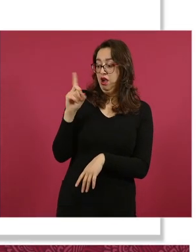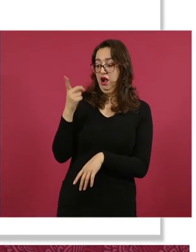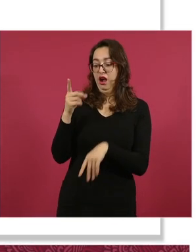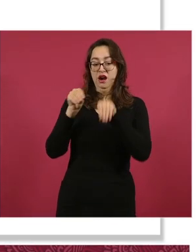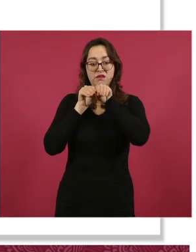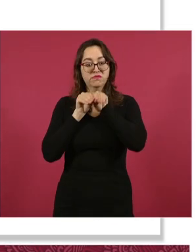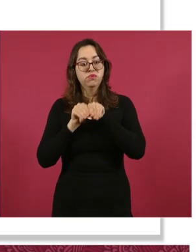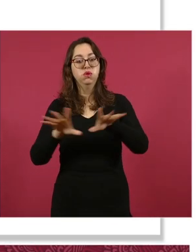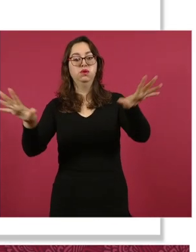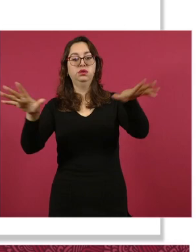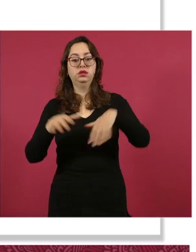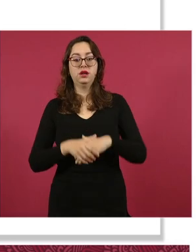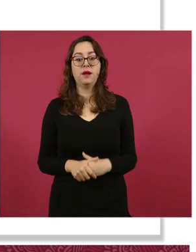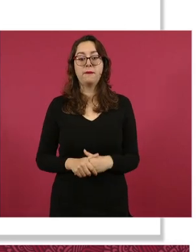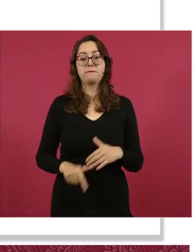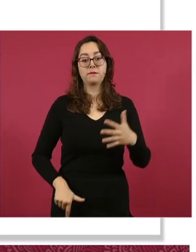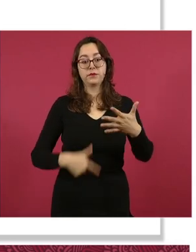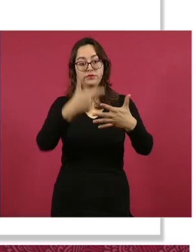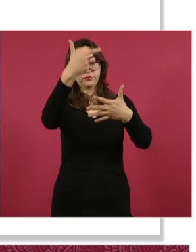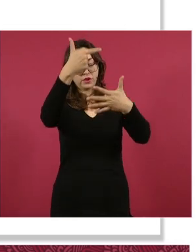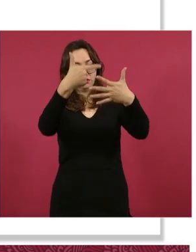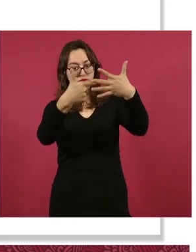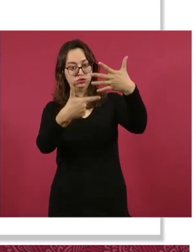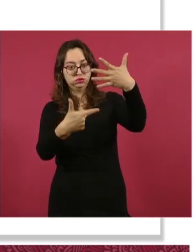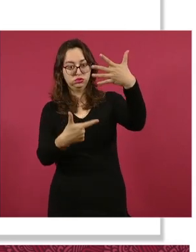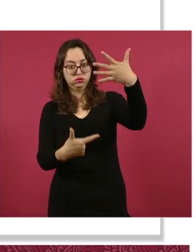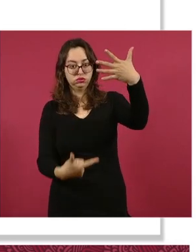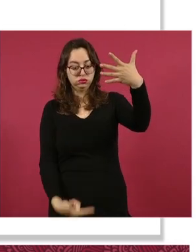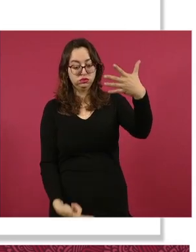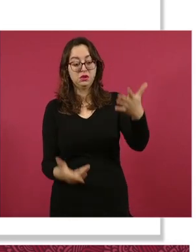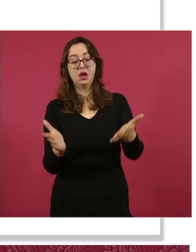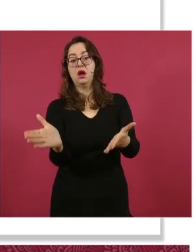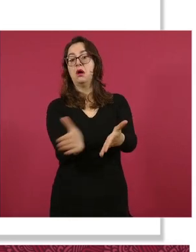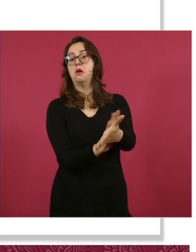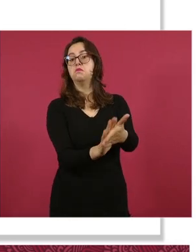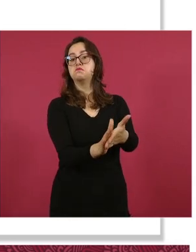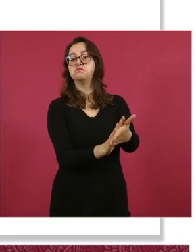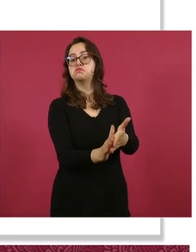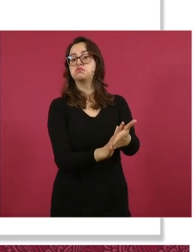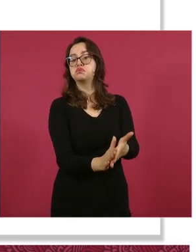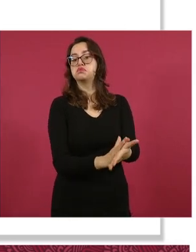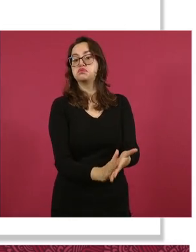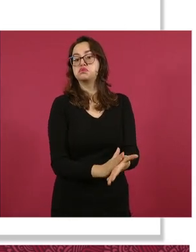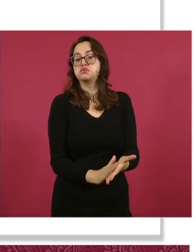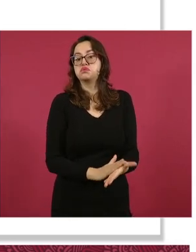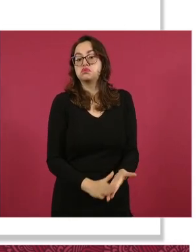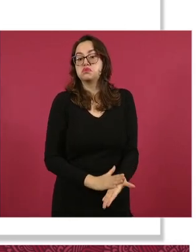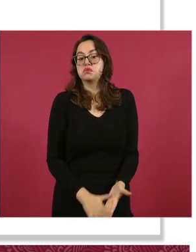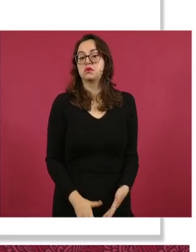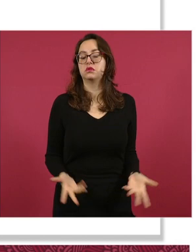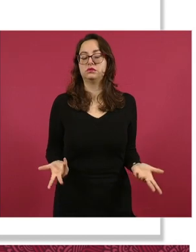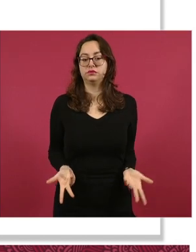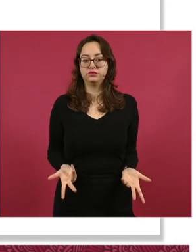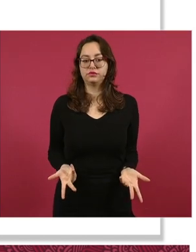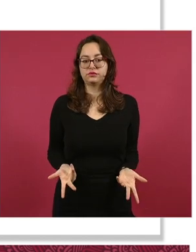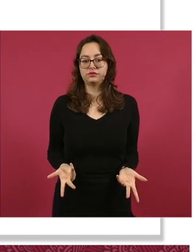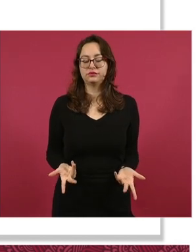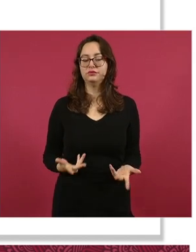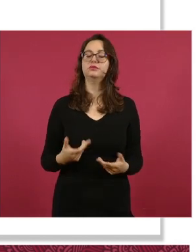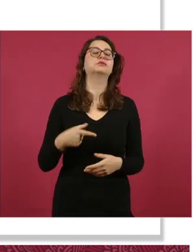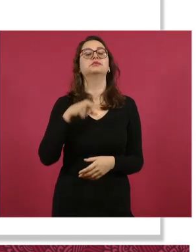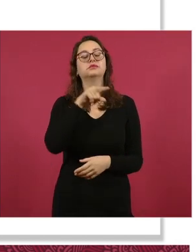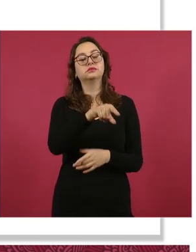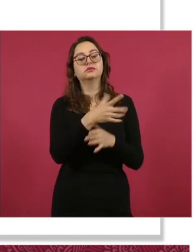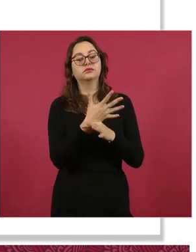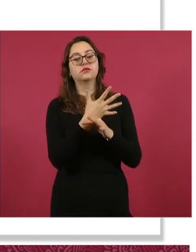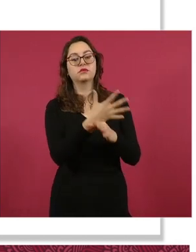nota titulada «Borran». Así lo escribió, borran sin explicación a desaparecidos de cifras oficiales, en la que se asegura